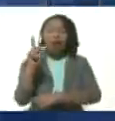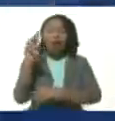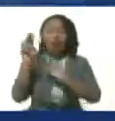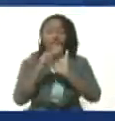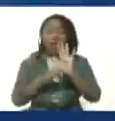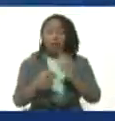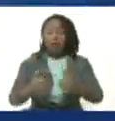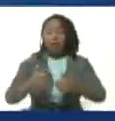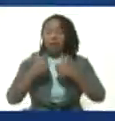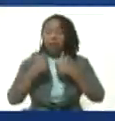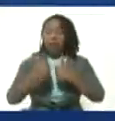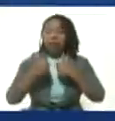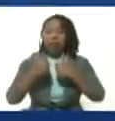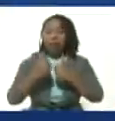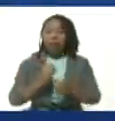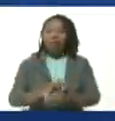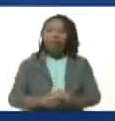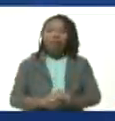bueno.